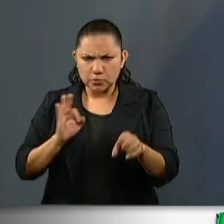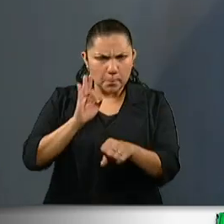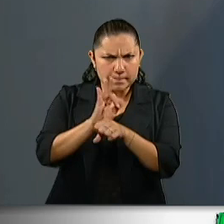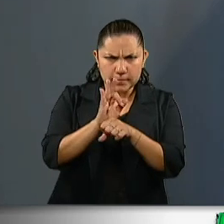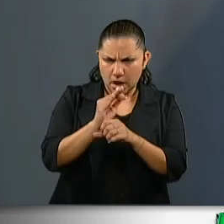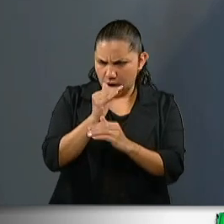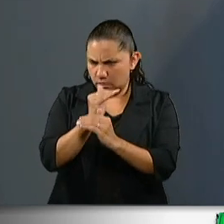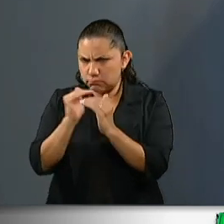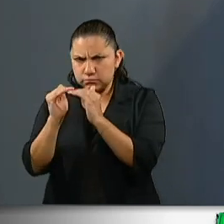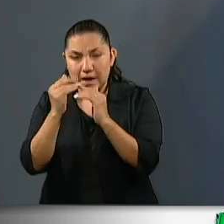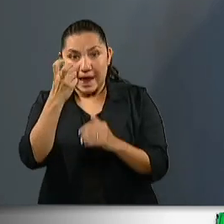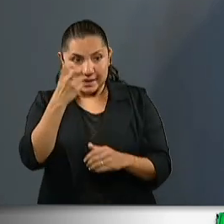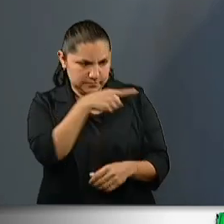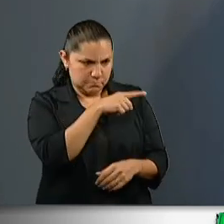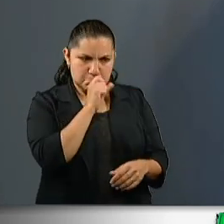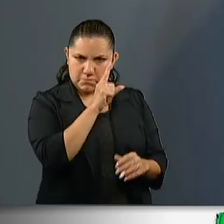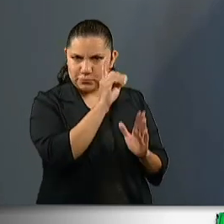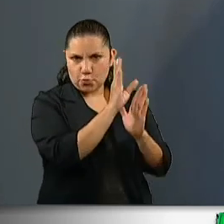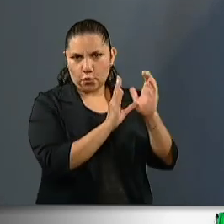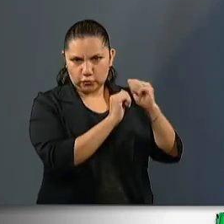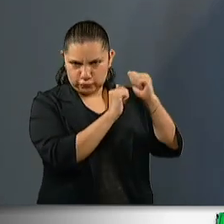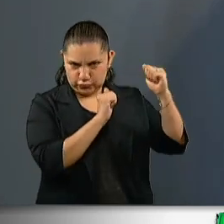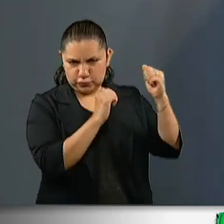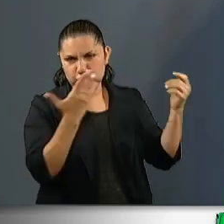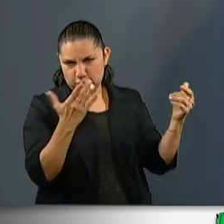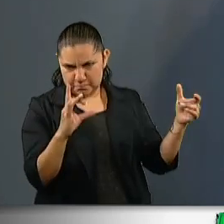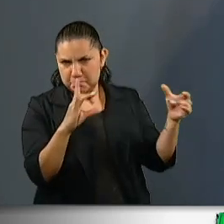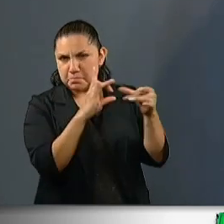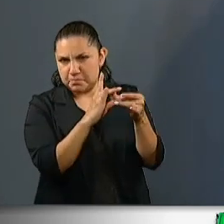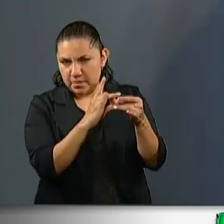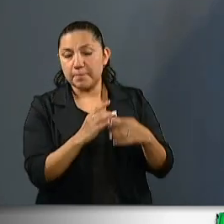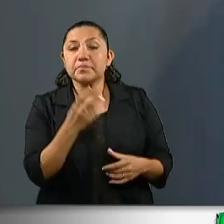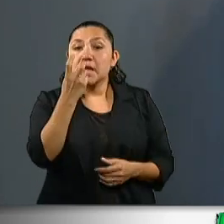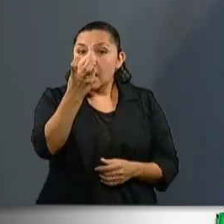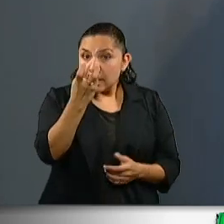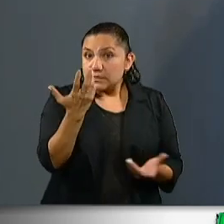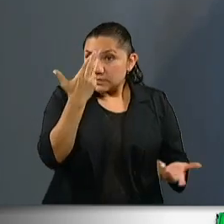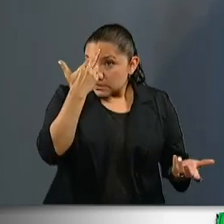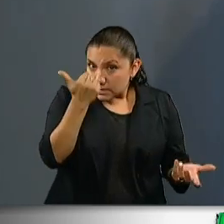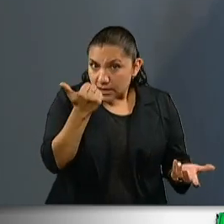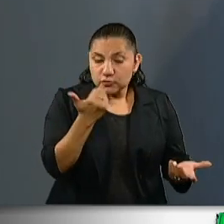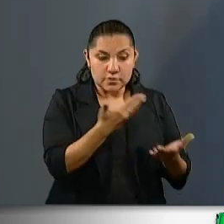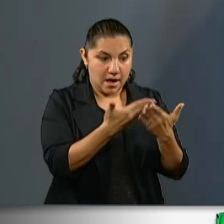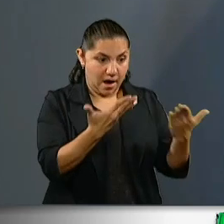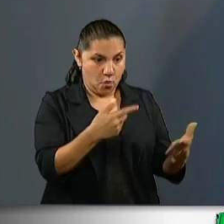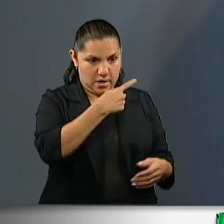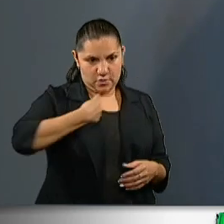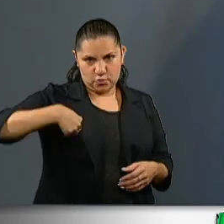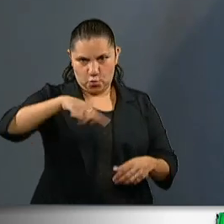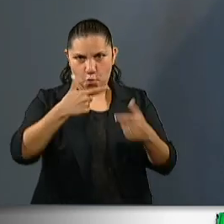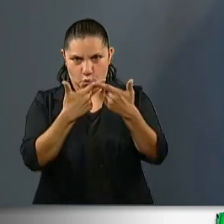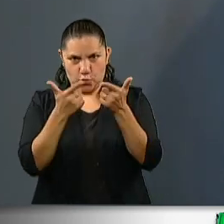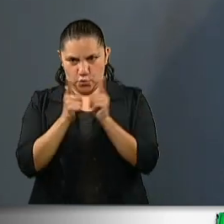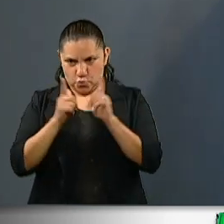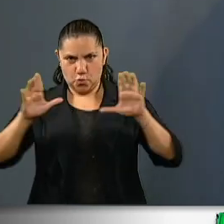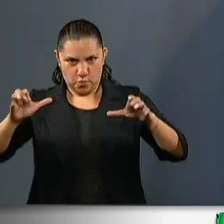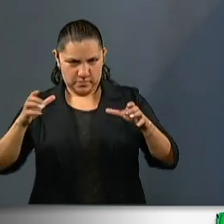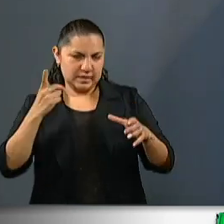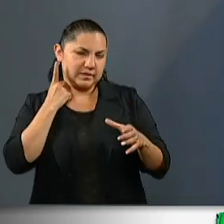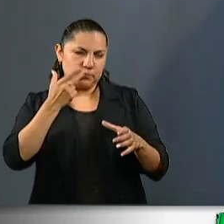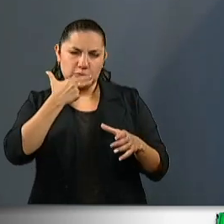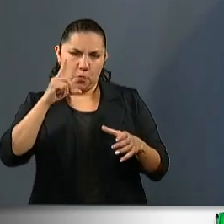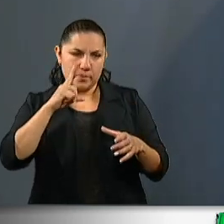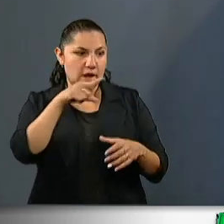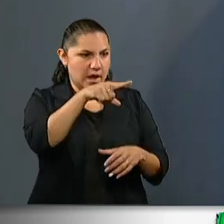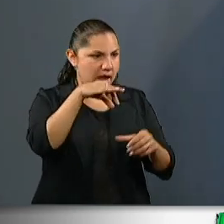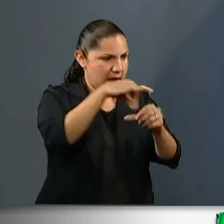Es por ello que estoy convencida que la reforma electoral que se realiza en esta legislatura persigue el objetivo de perfeccionar